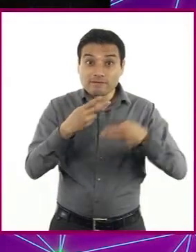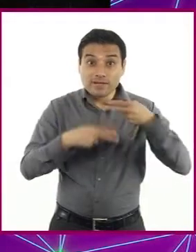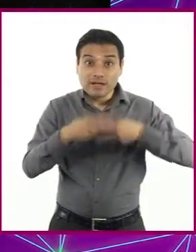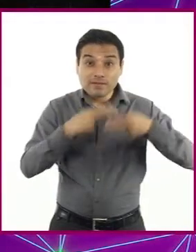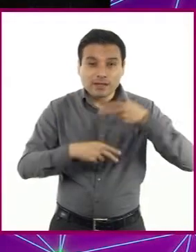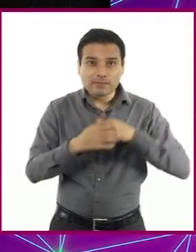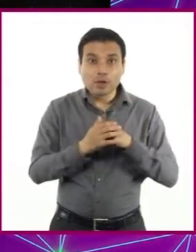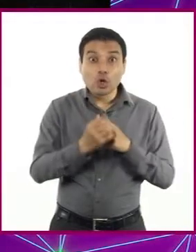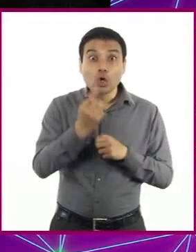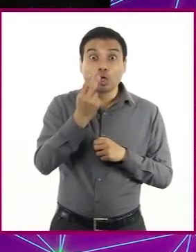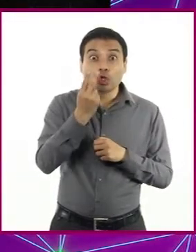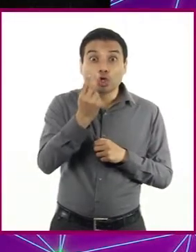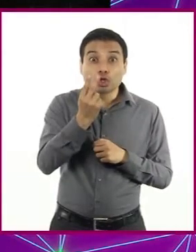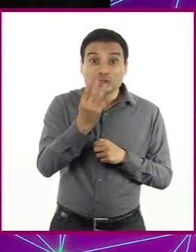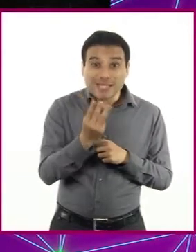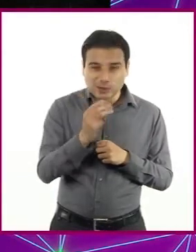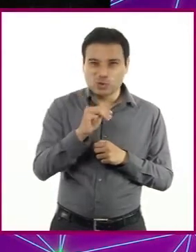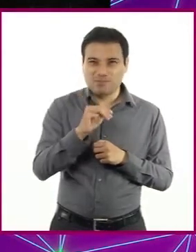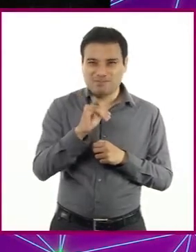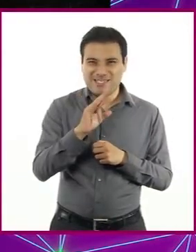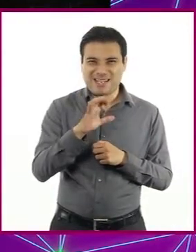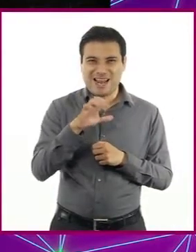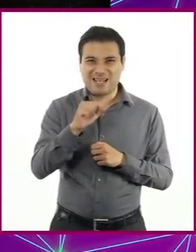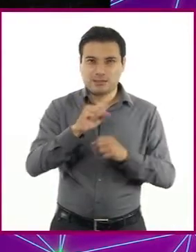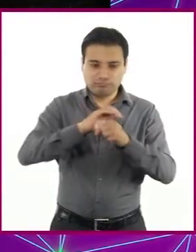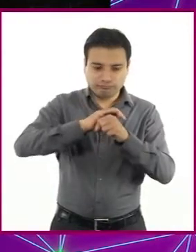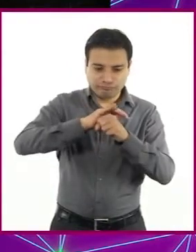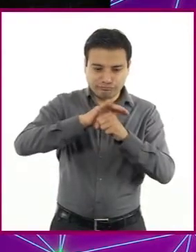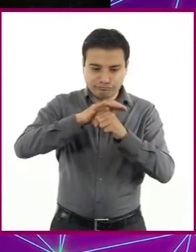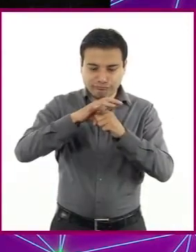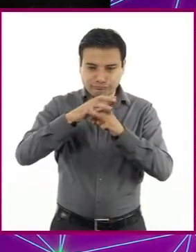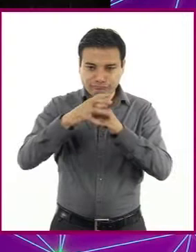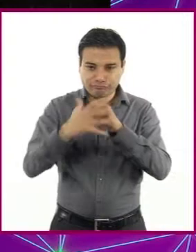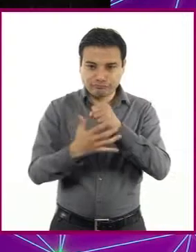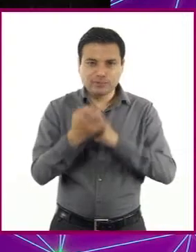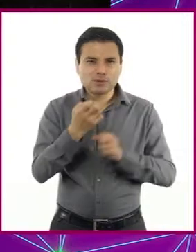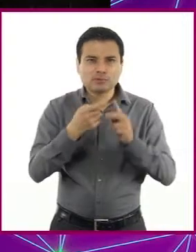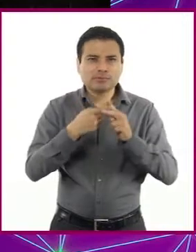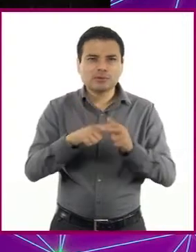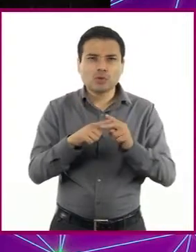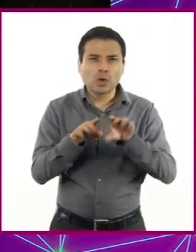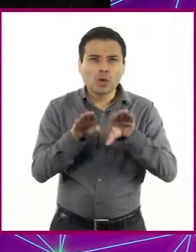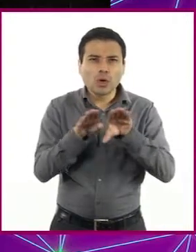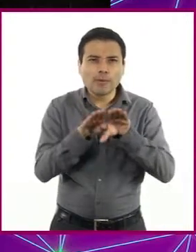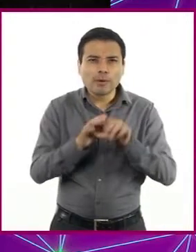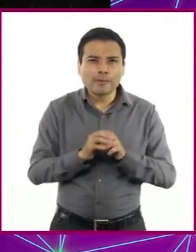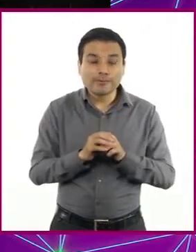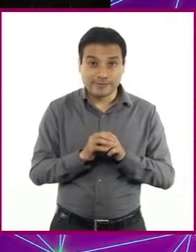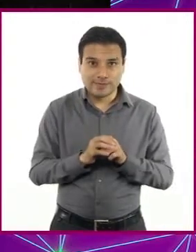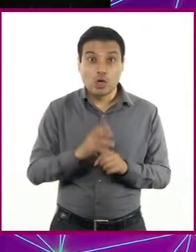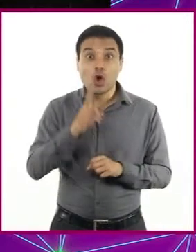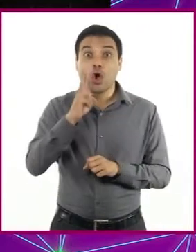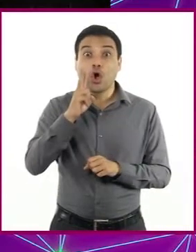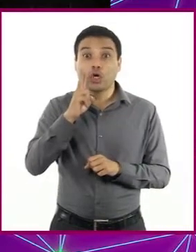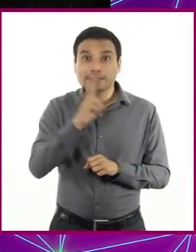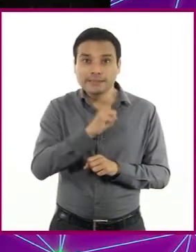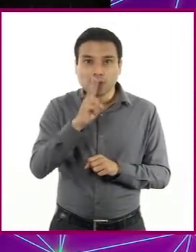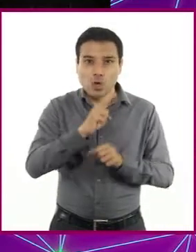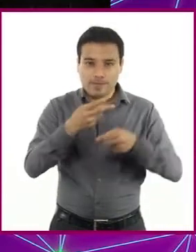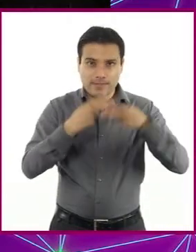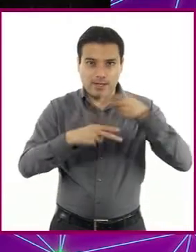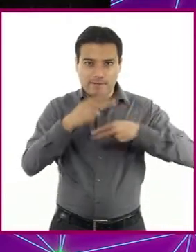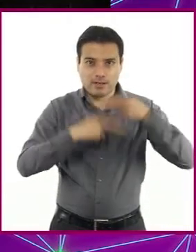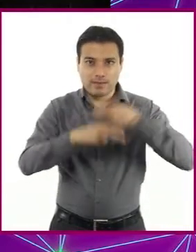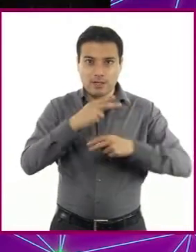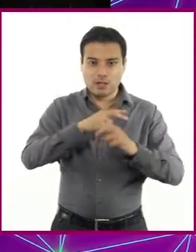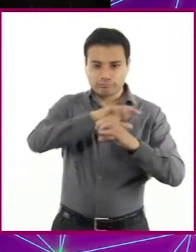los minerales que existen hoy en día. Esto ocurrió cuando el oxígeno comenzó a acumularse en la atmósfera de la